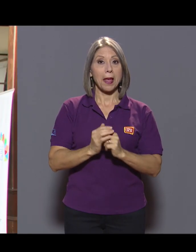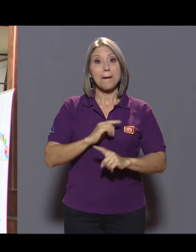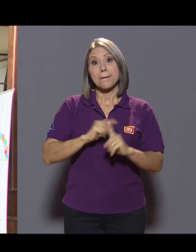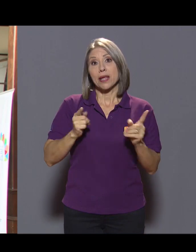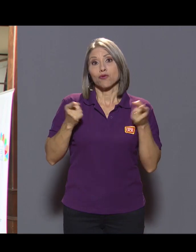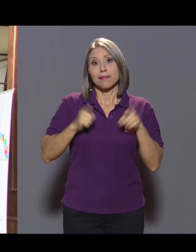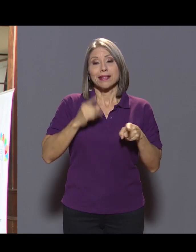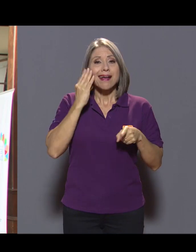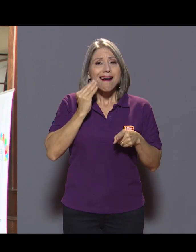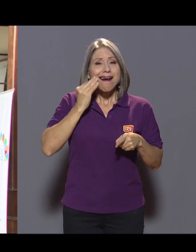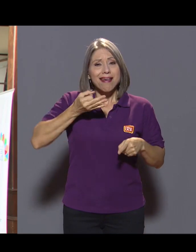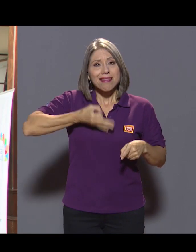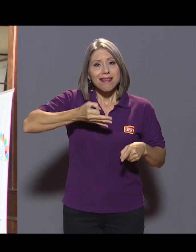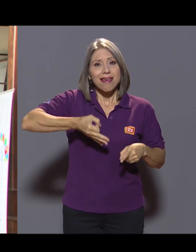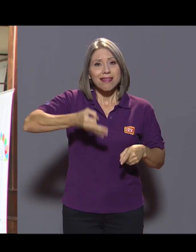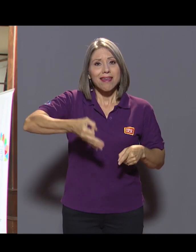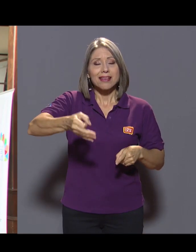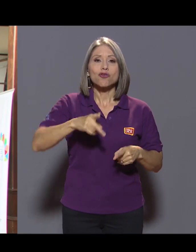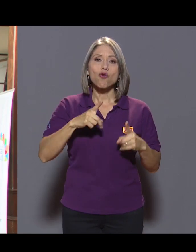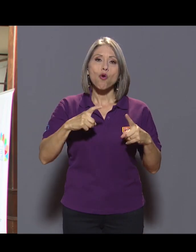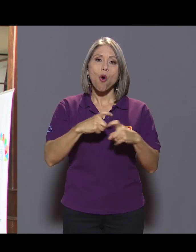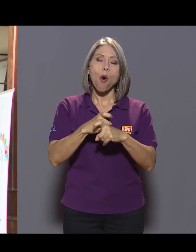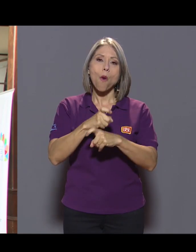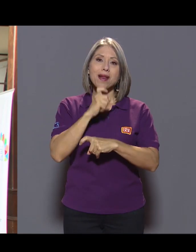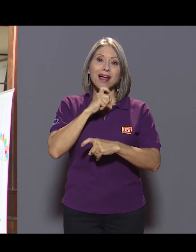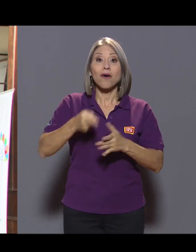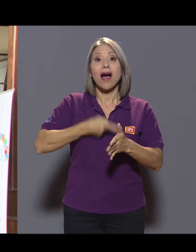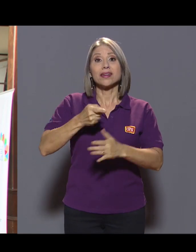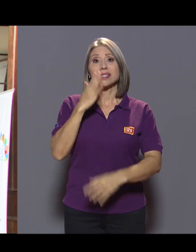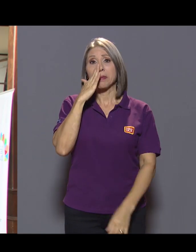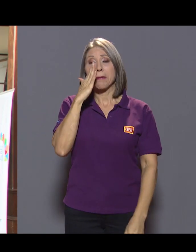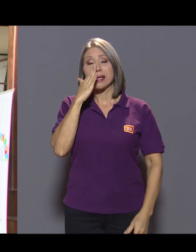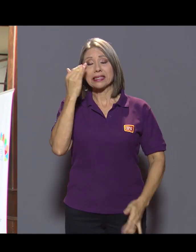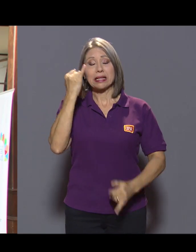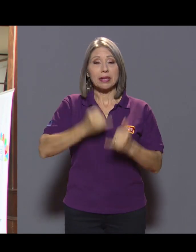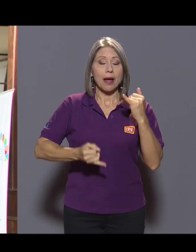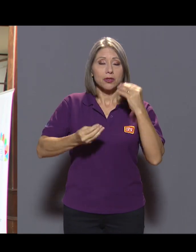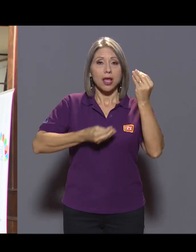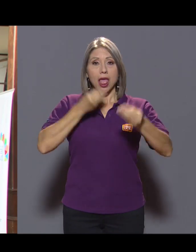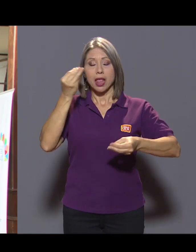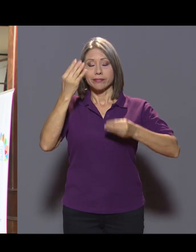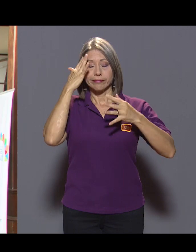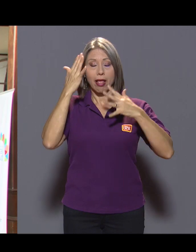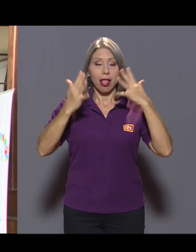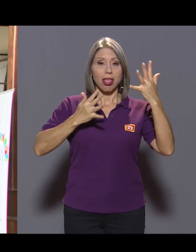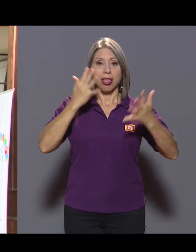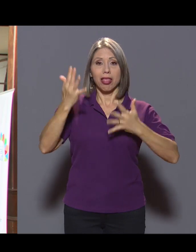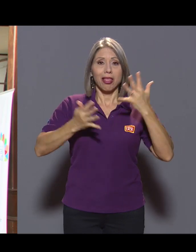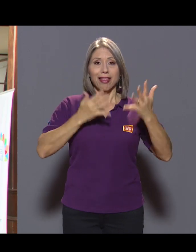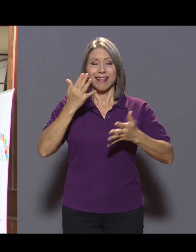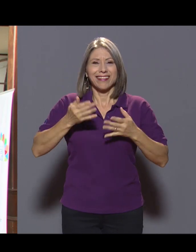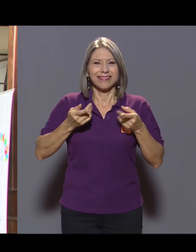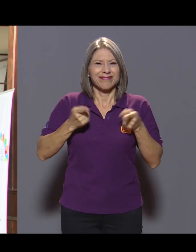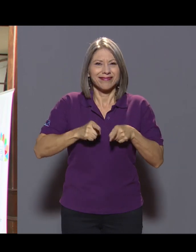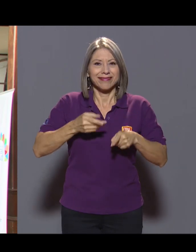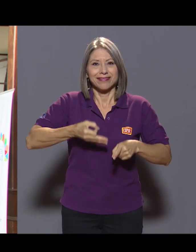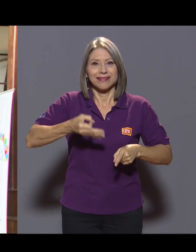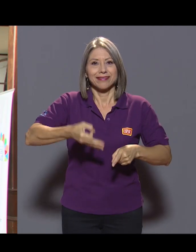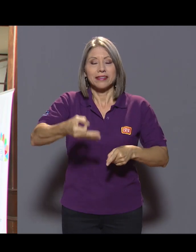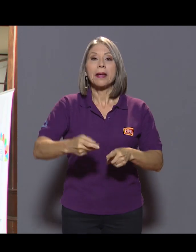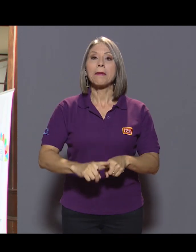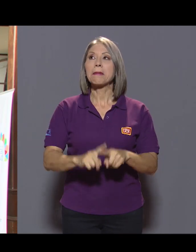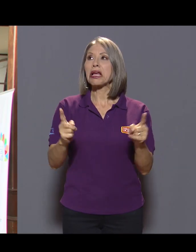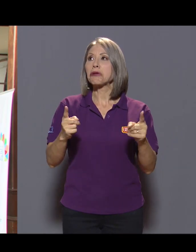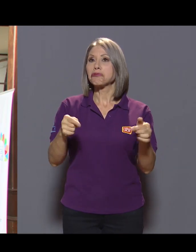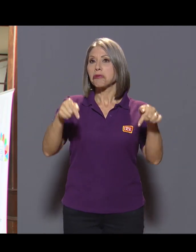Sin embargo, el día a día es complicado, entonces a veces las mamás terminamos ahí medio, medio poco atarantadas en el día a día, pero acá